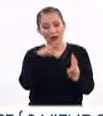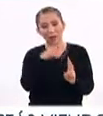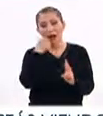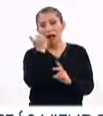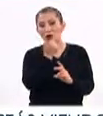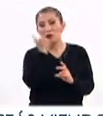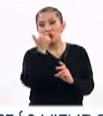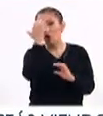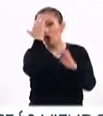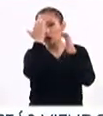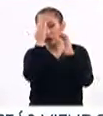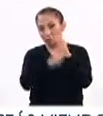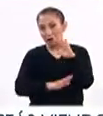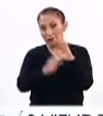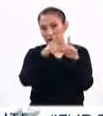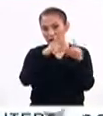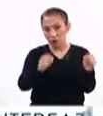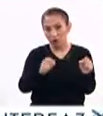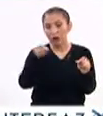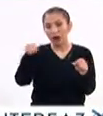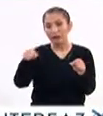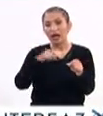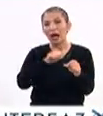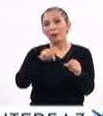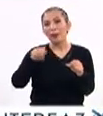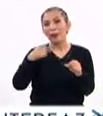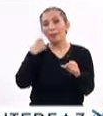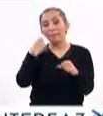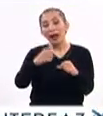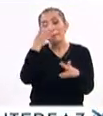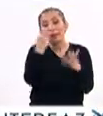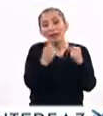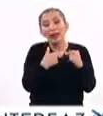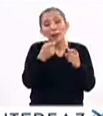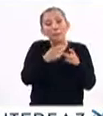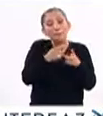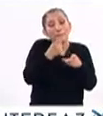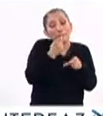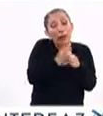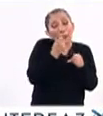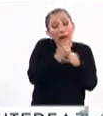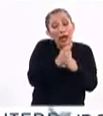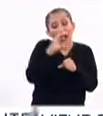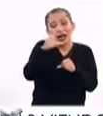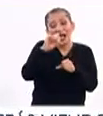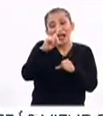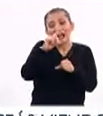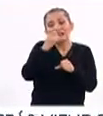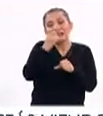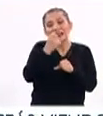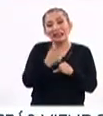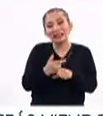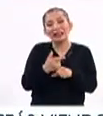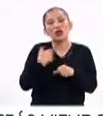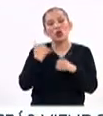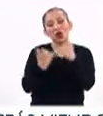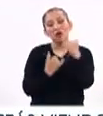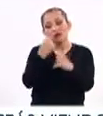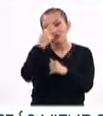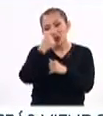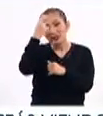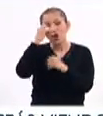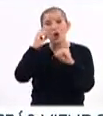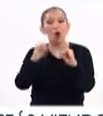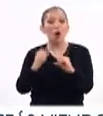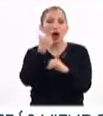para los alumnos con conocimiento básico de japonés. Esta aplicación está diseñada para el aprendizaje de los primeros kanji a través de juegos fáciles, o